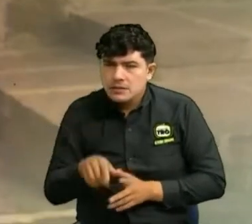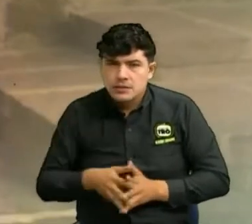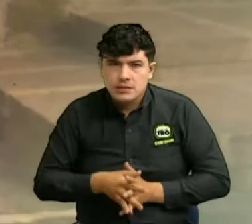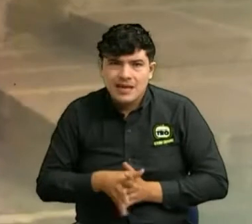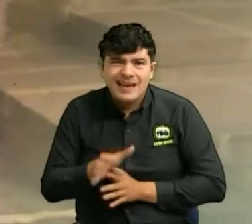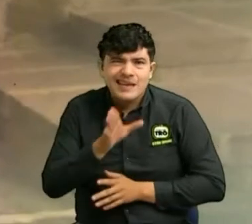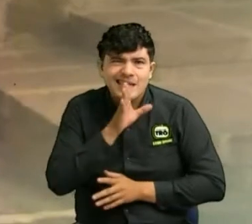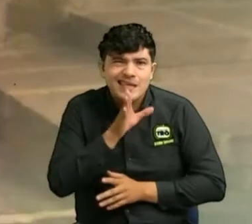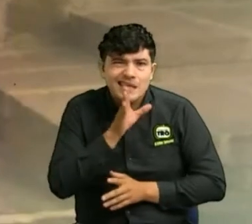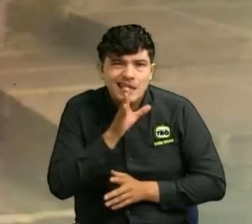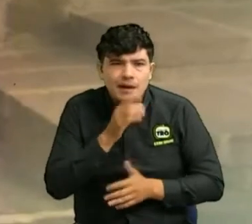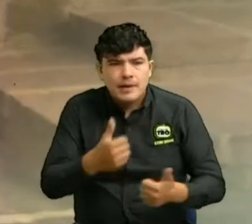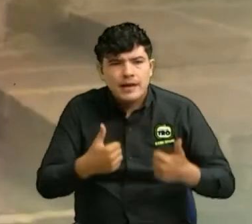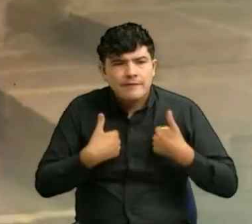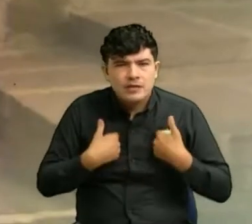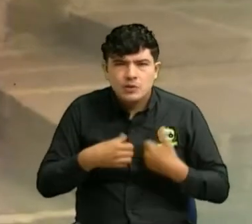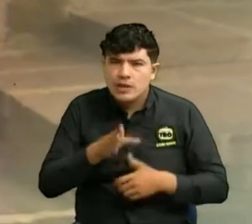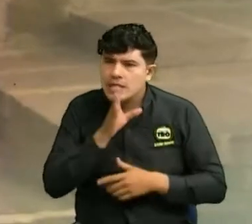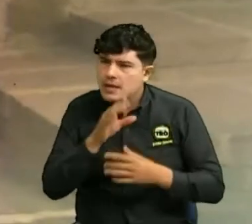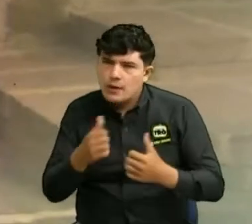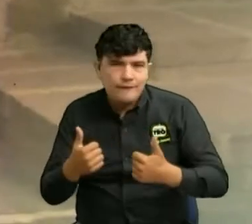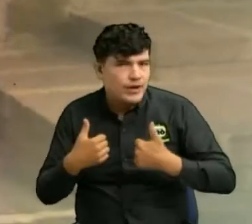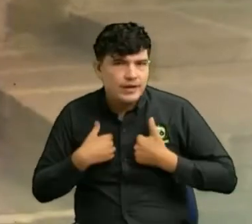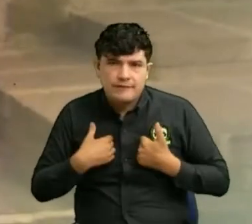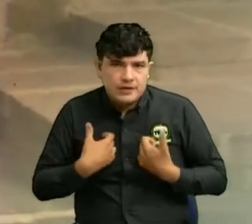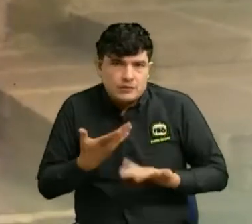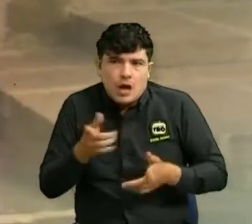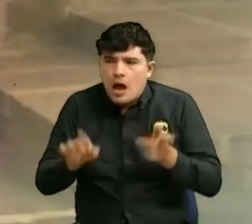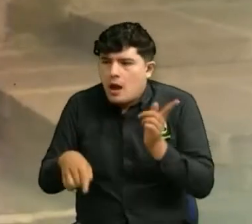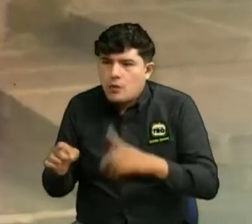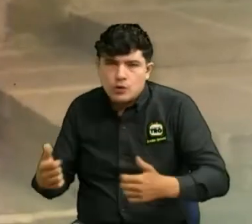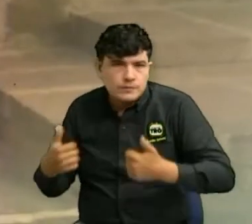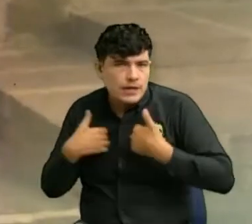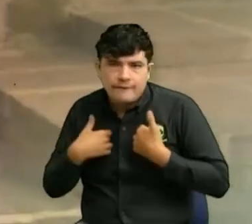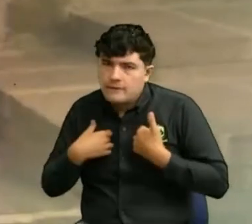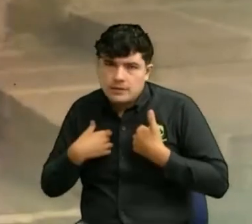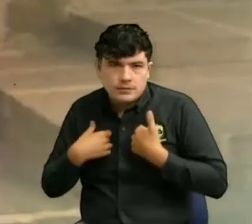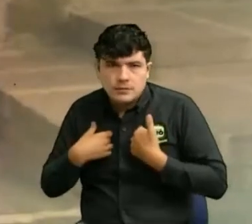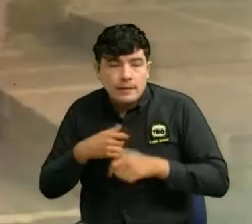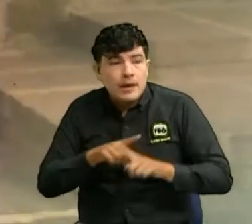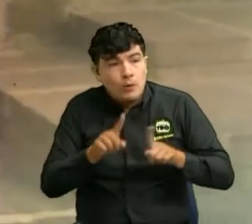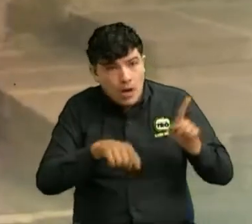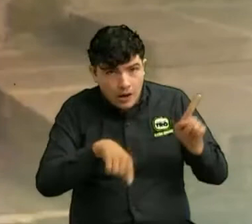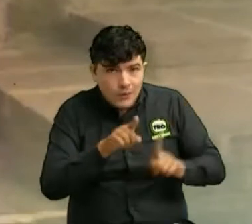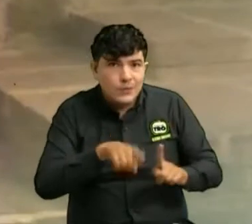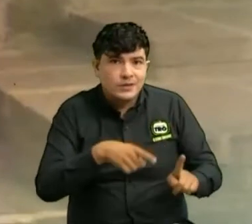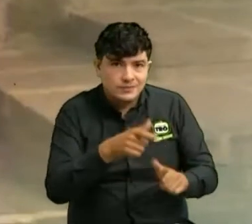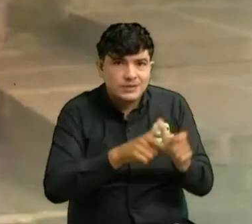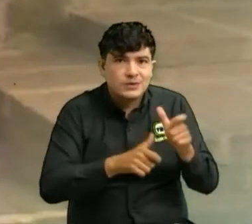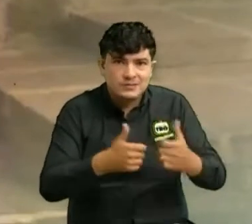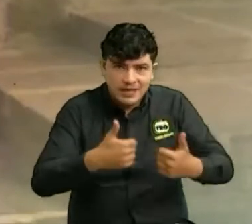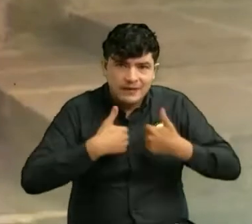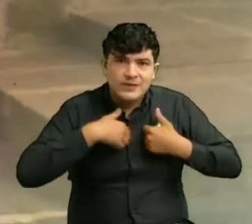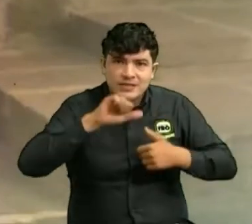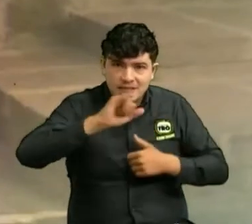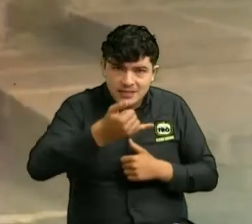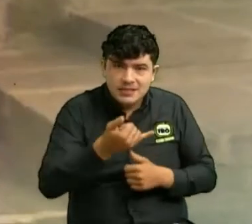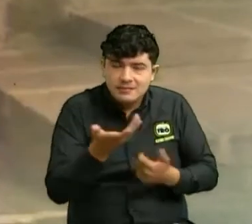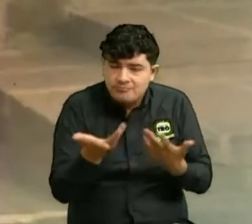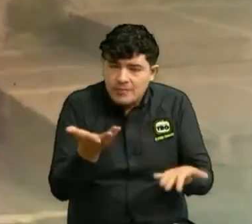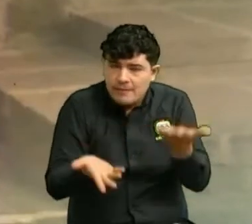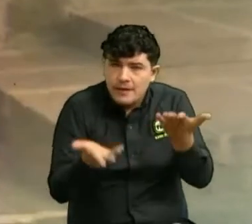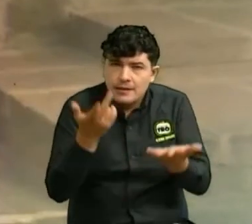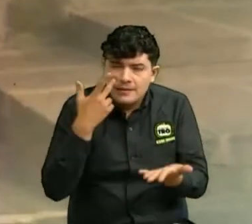a quiénes les convienen, porque puede ser que no les convengan a todo el mundo, pero habrá algunas personas a los que les convenga